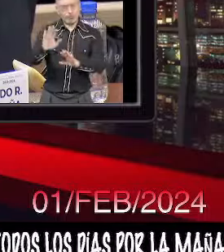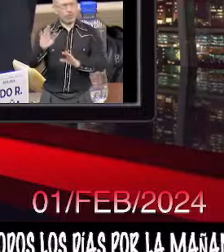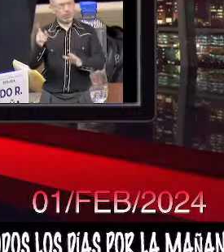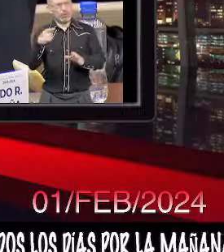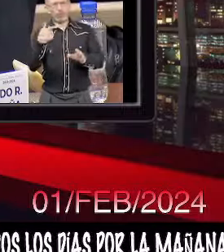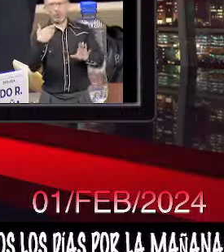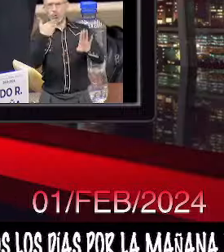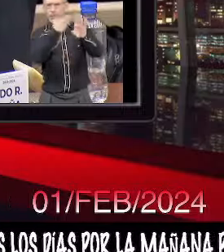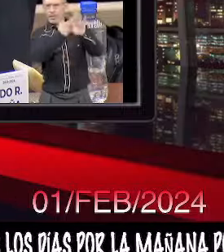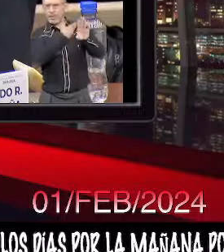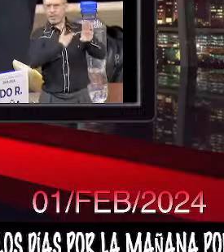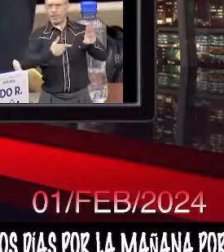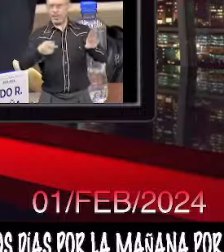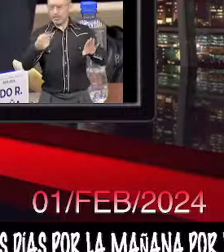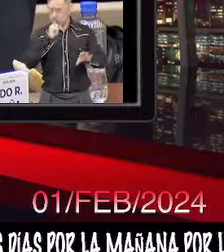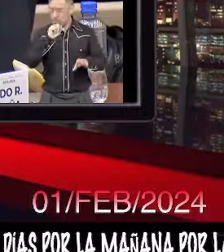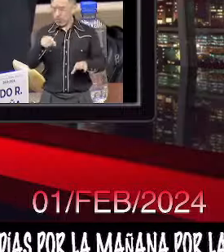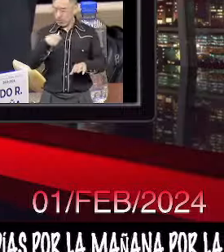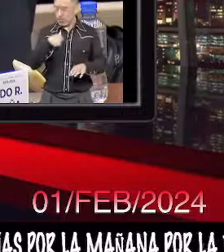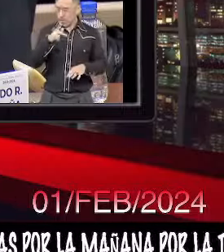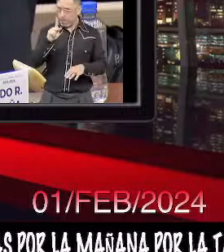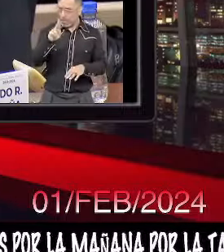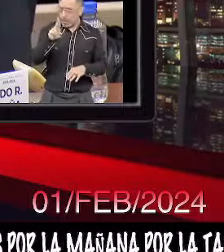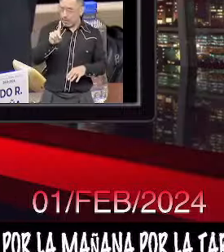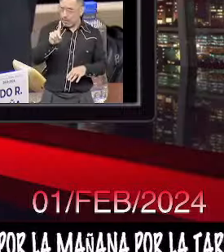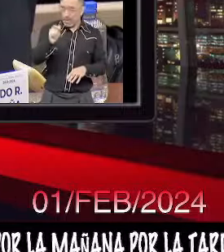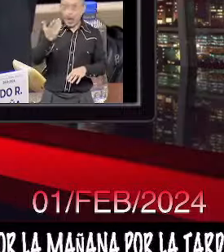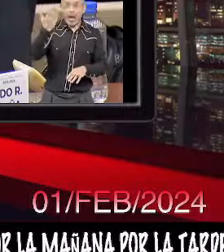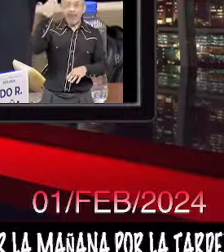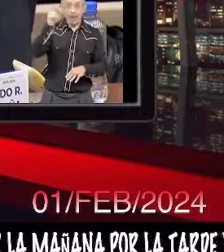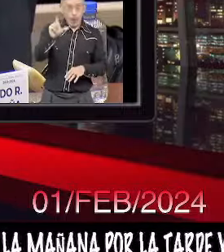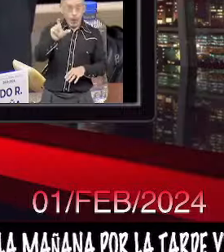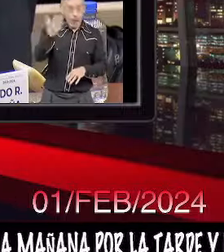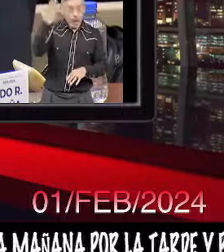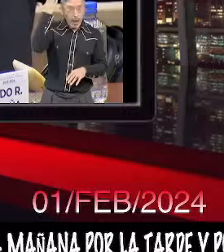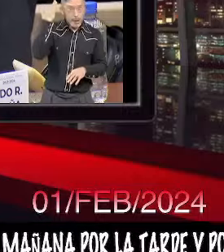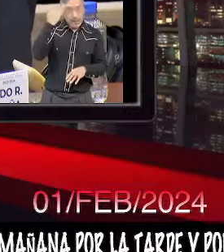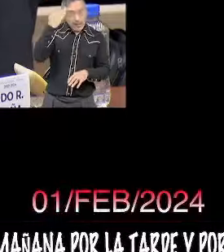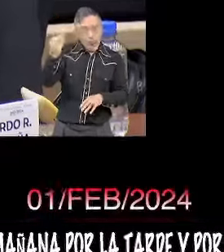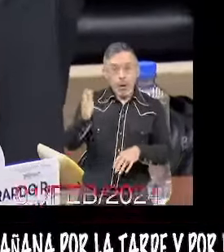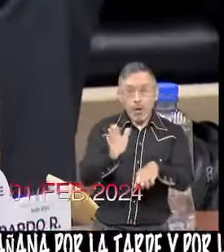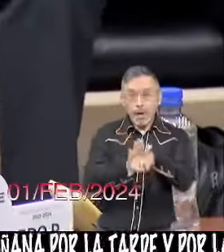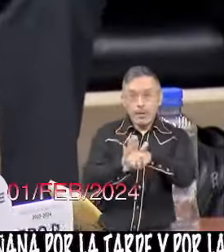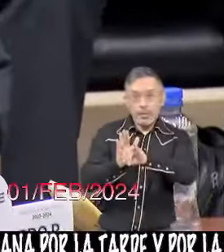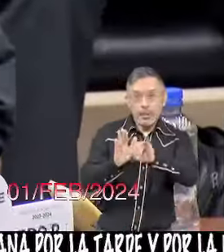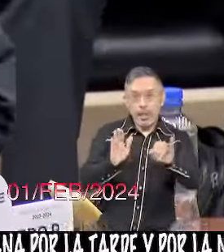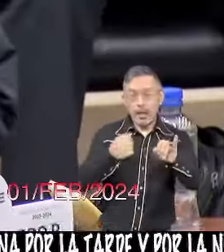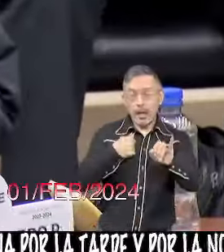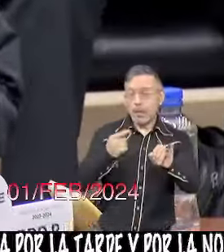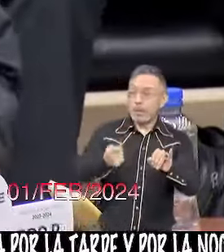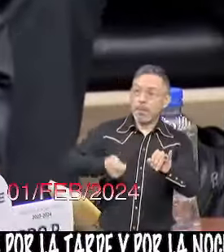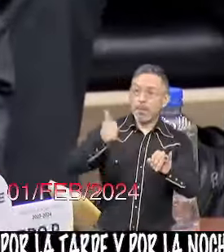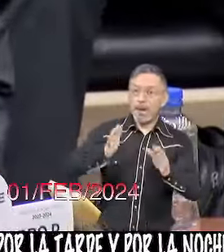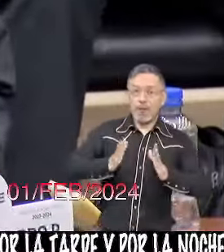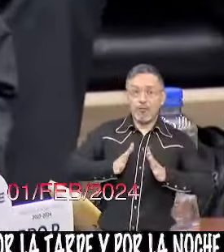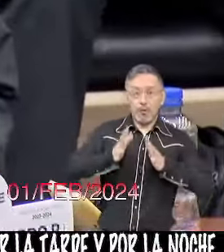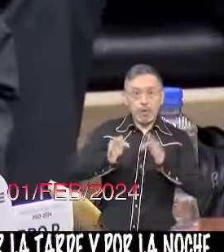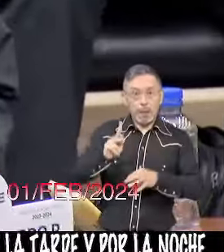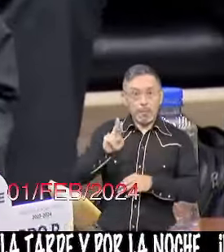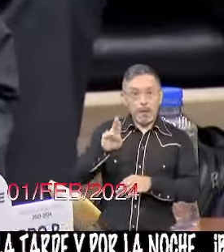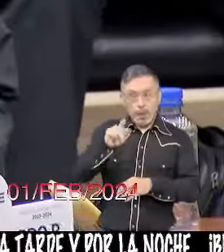Yo soy fundador del PRD, a mucha honra, cuando era decente este partido, cuando era de izquierda. Y no nació contra